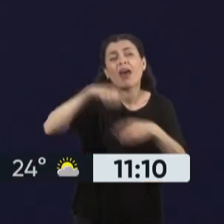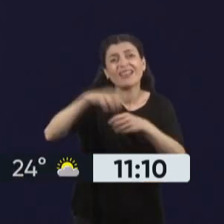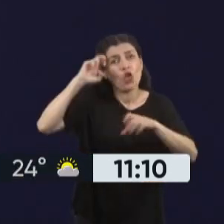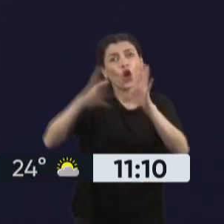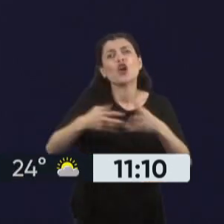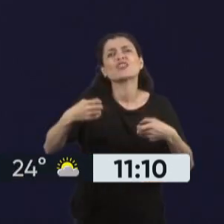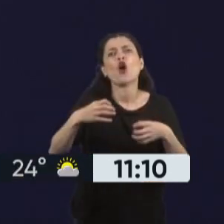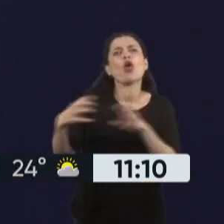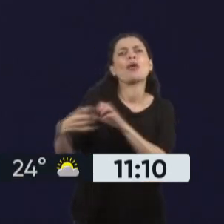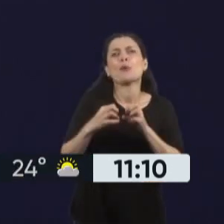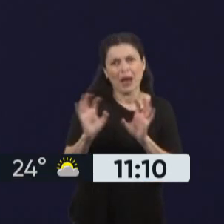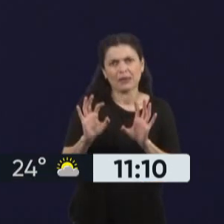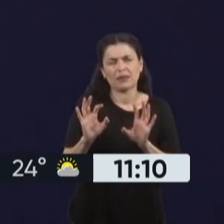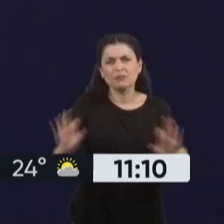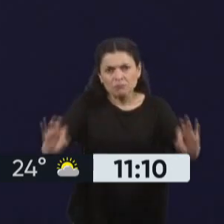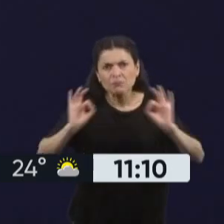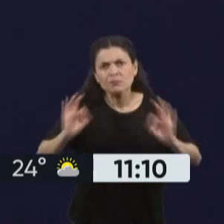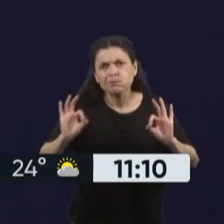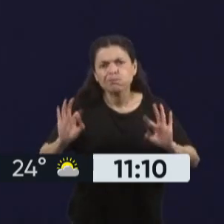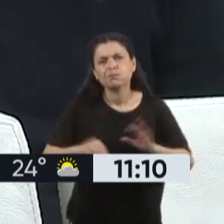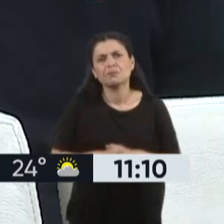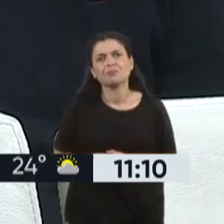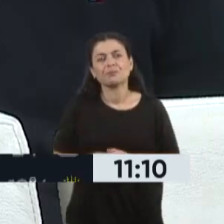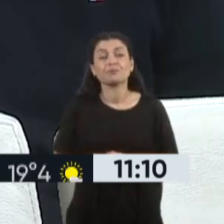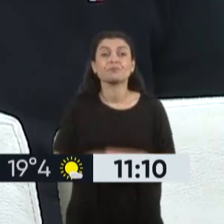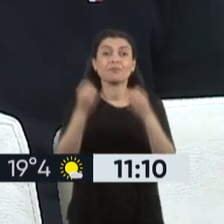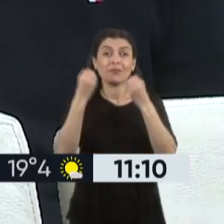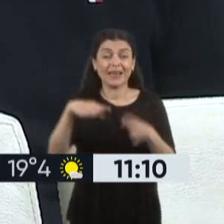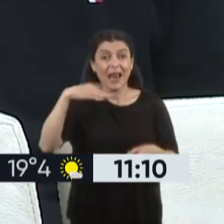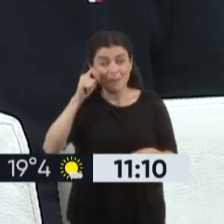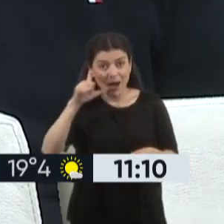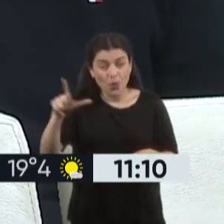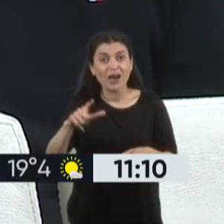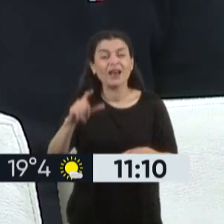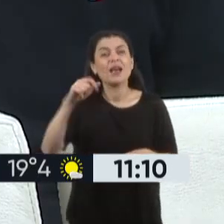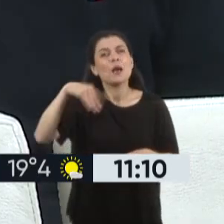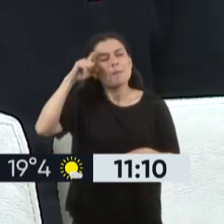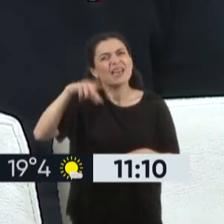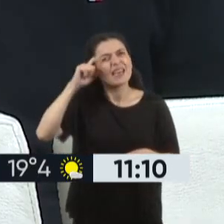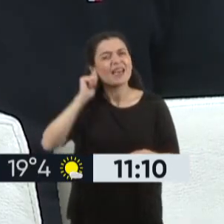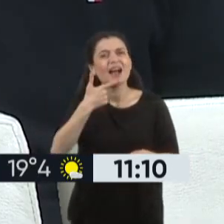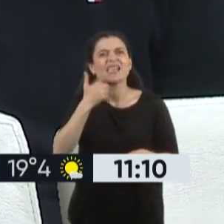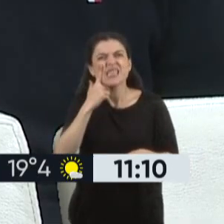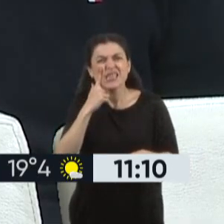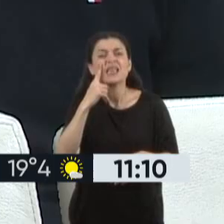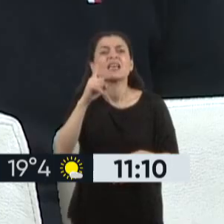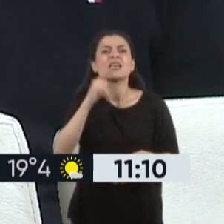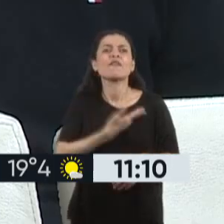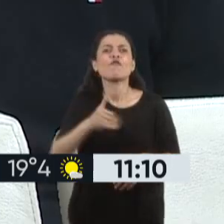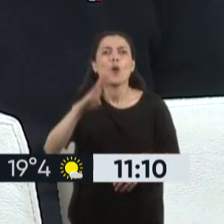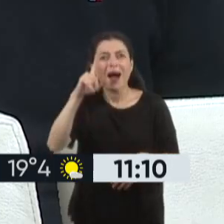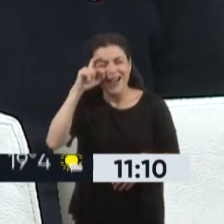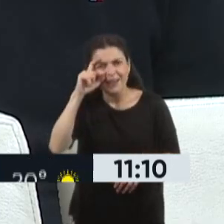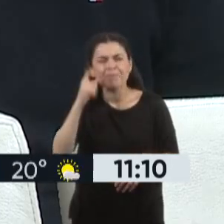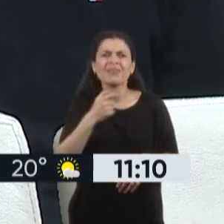viene. Esto es todo. ¿Qué tal, Manuel? Buen día. Eduardo Menegazzi para Infobae. Quería